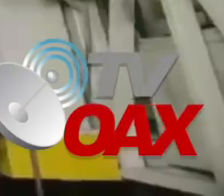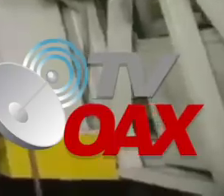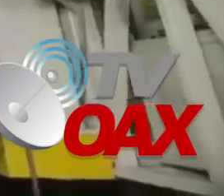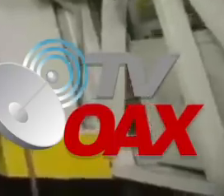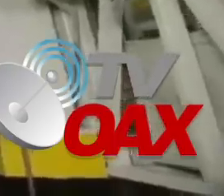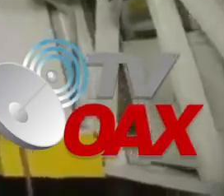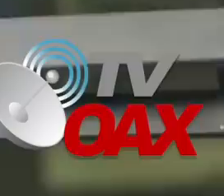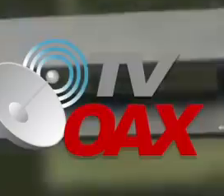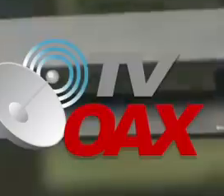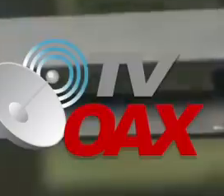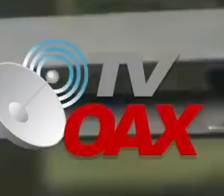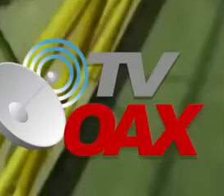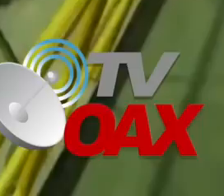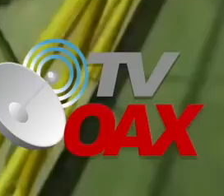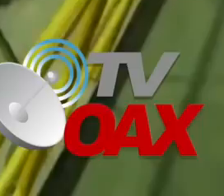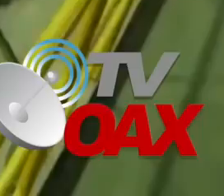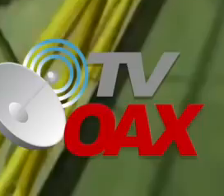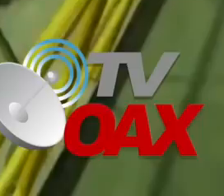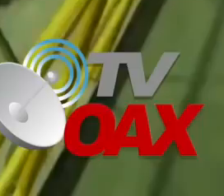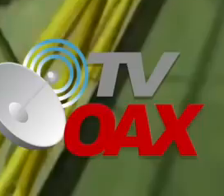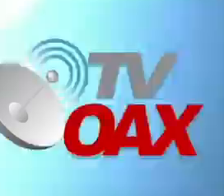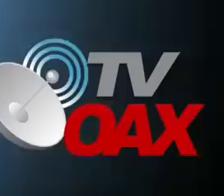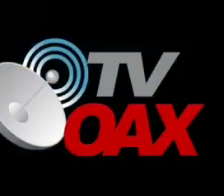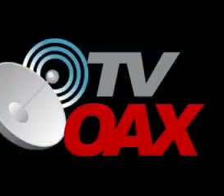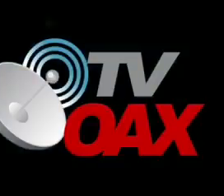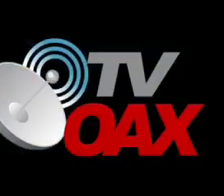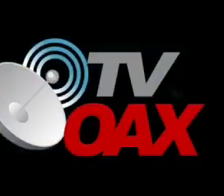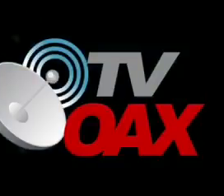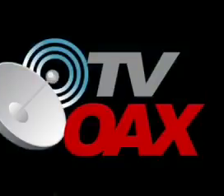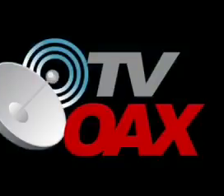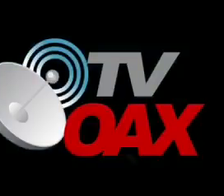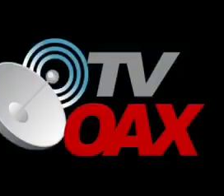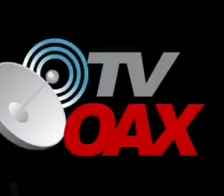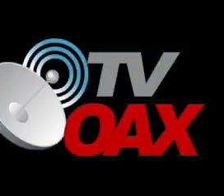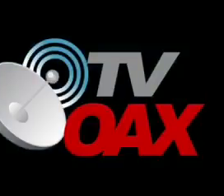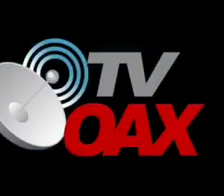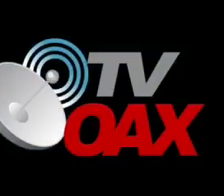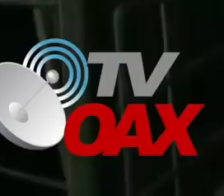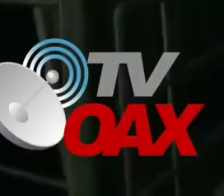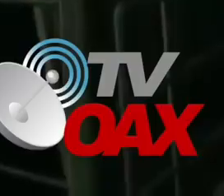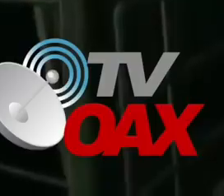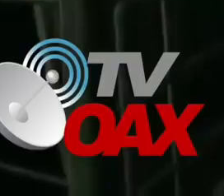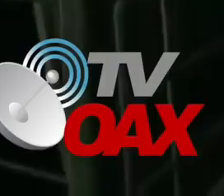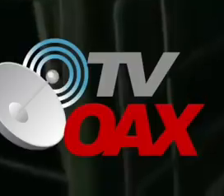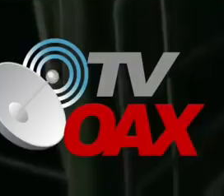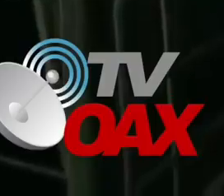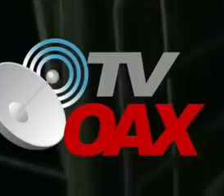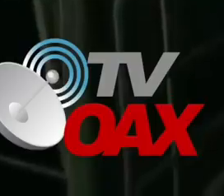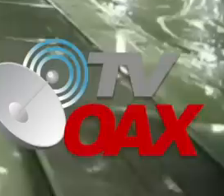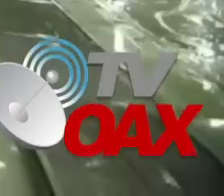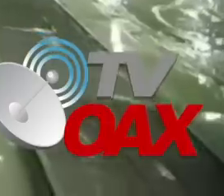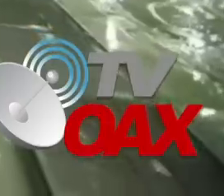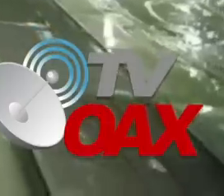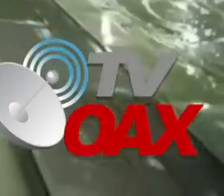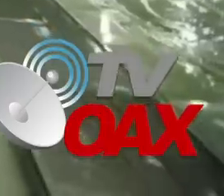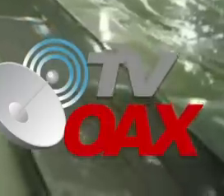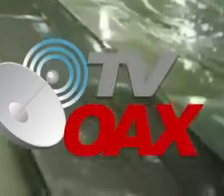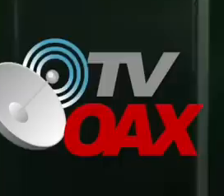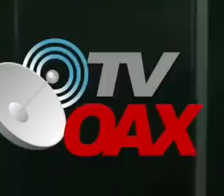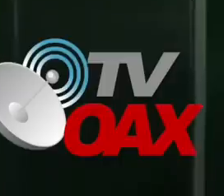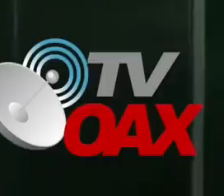Después de un arduo trabajo en los talleres de la empresa Yutong, en China, 2 meses tardaron en llegar a